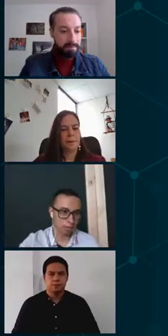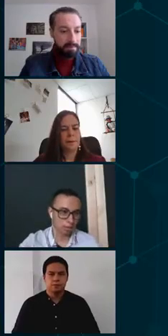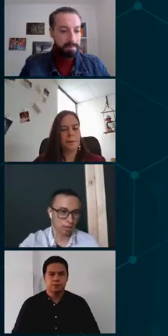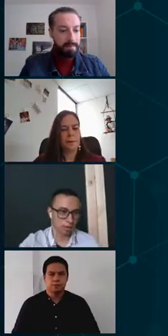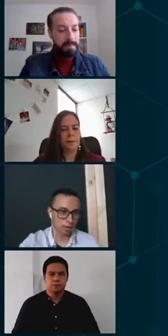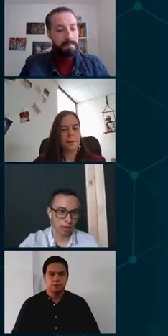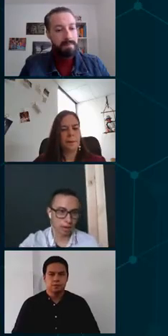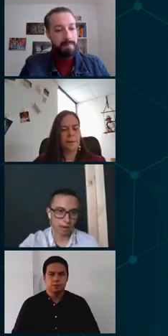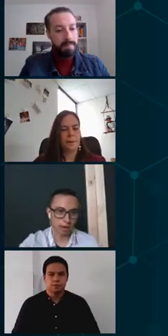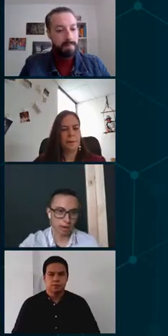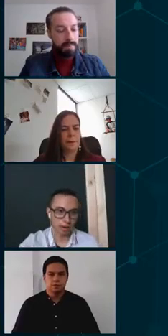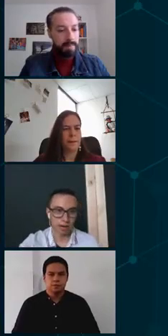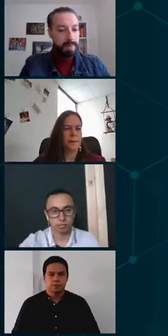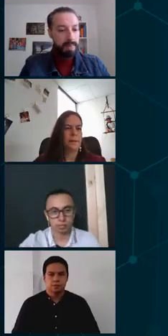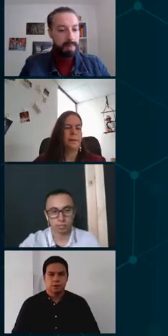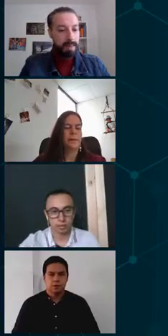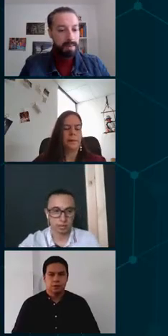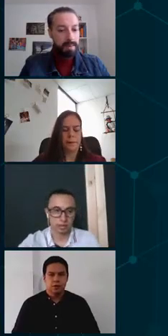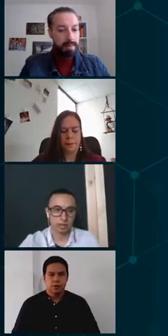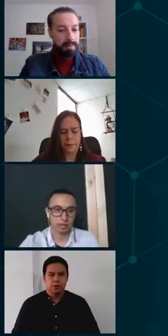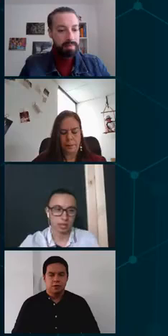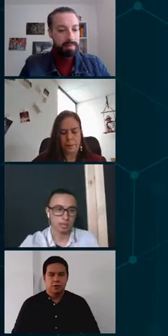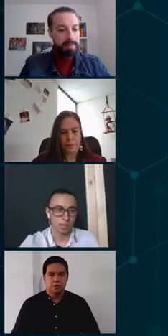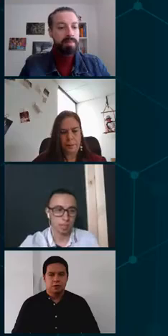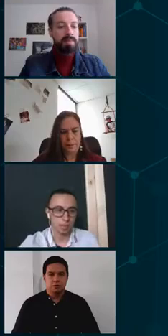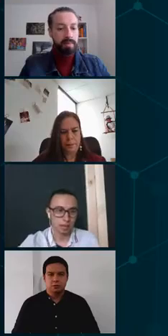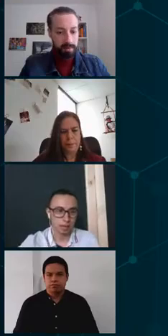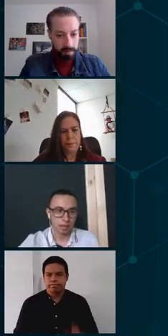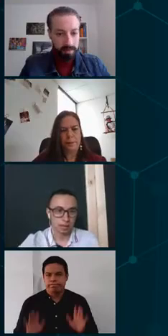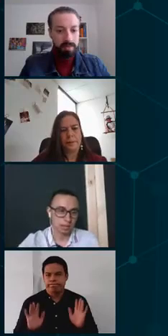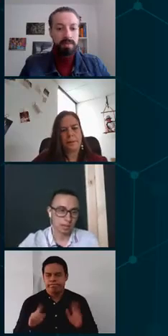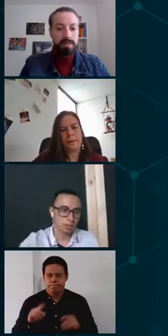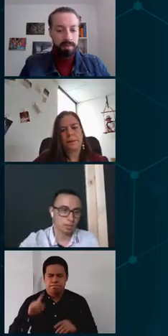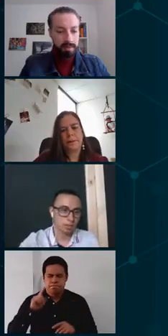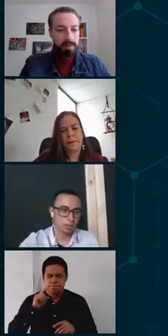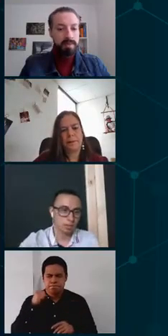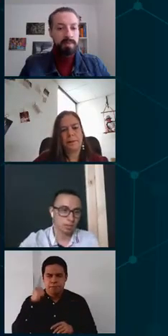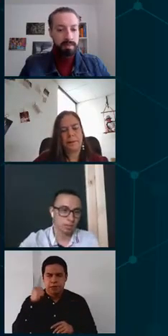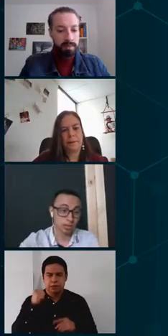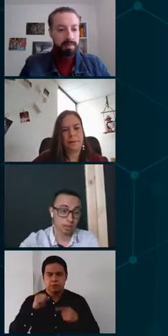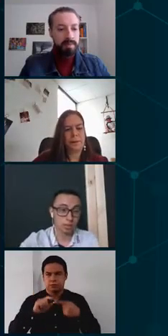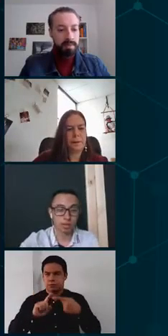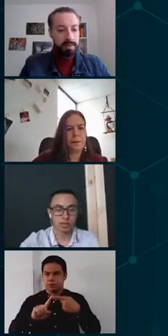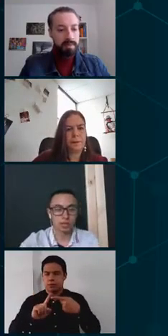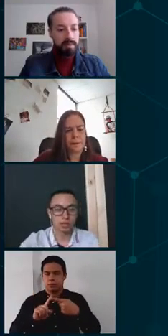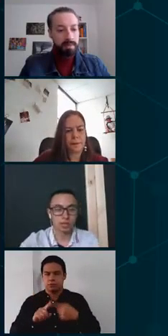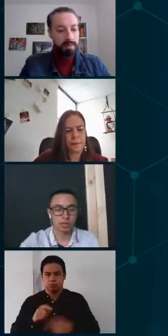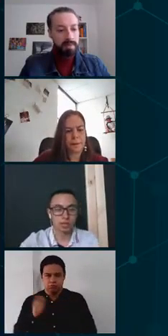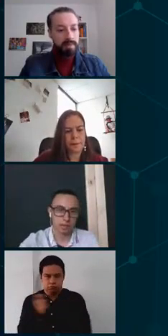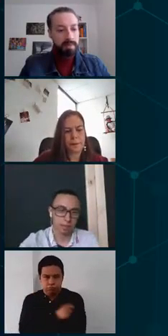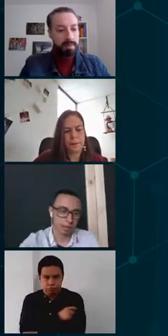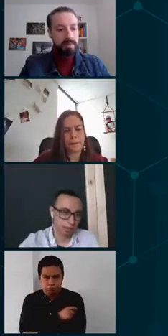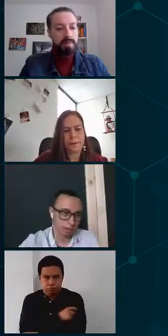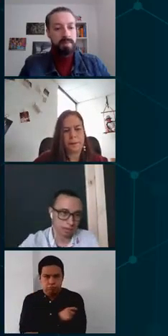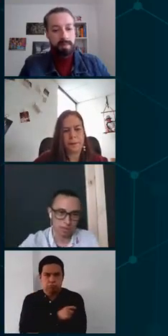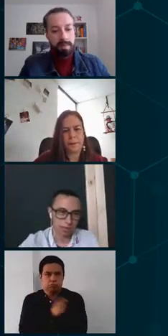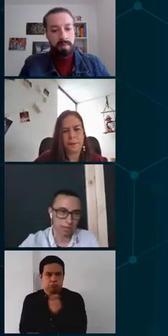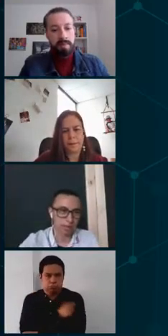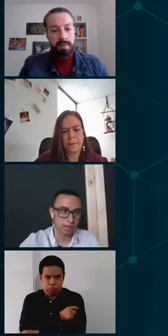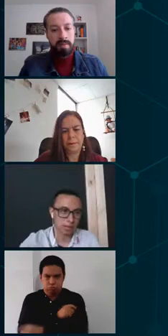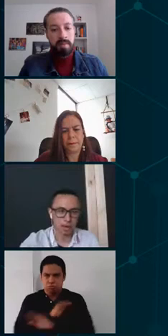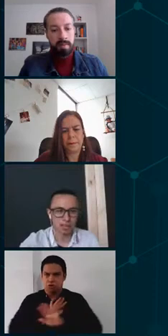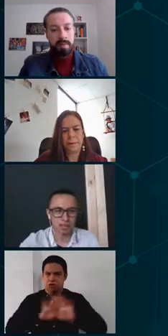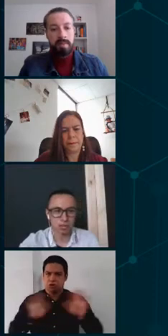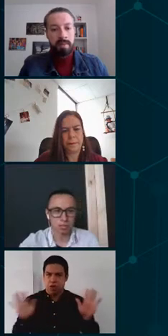Listo, pues primero que todo, la vacunación. Pues ya recibí mi dosis de vacunación,